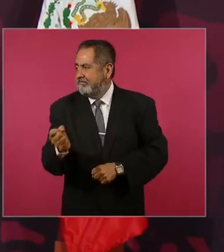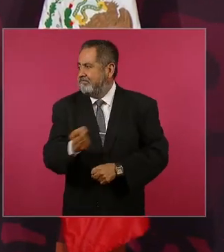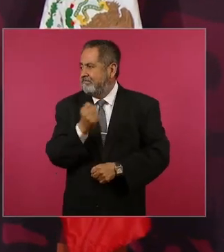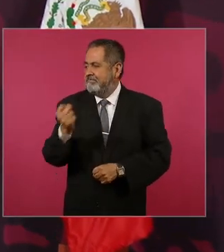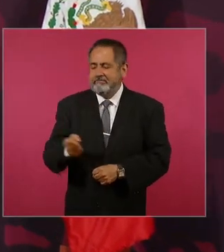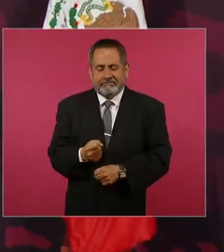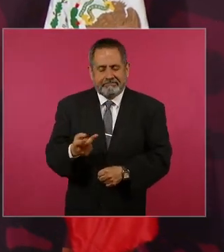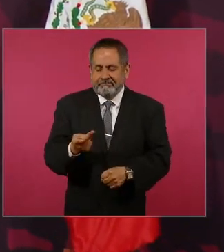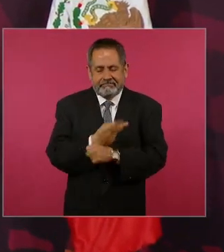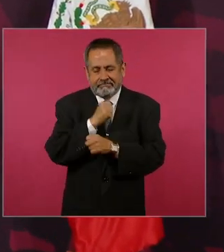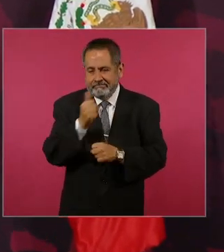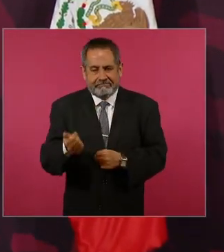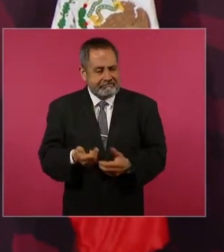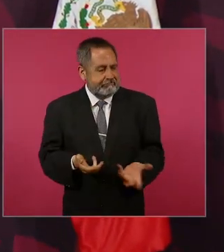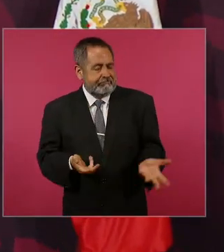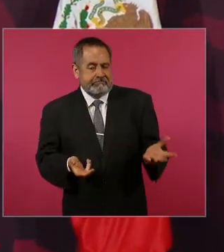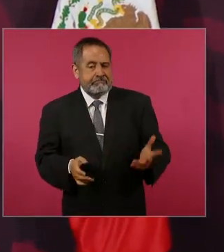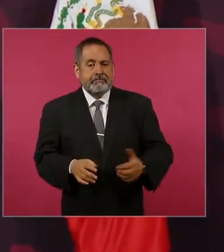no